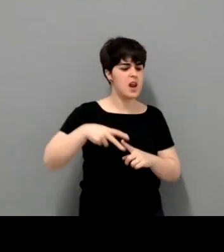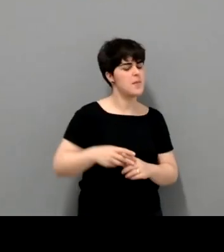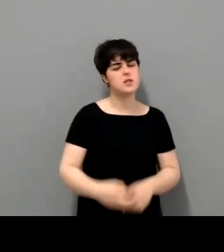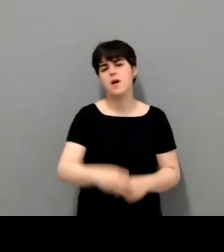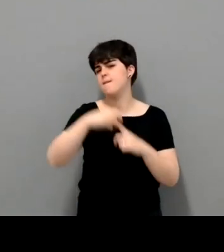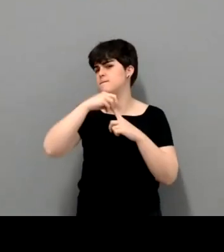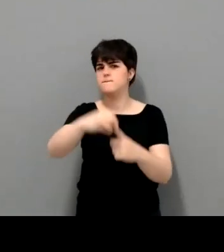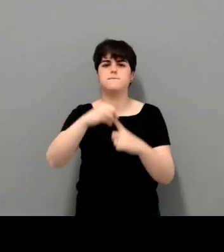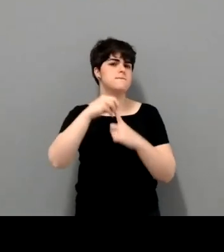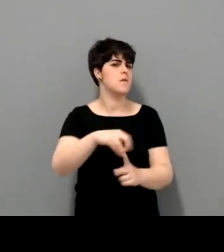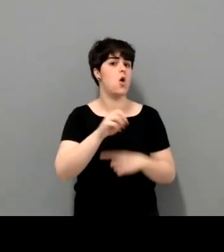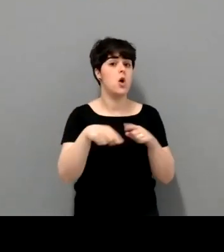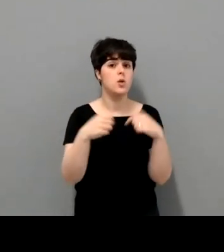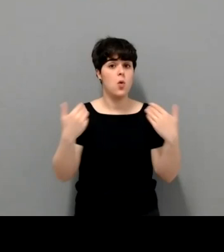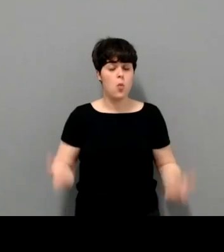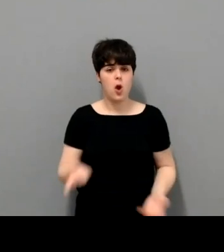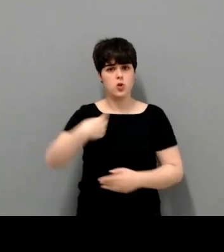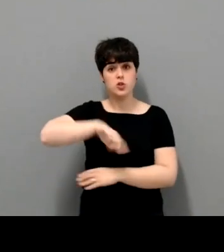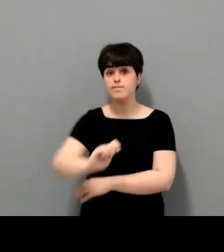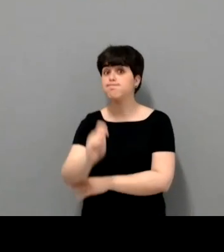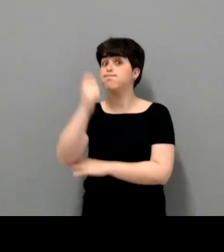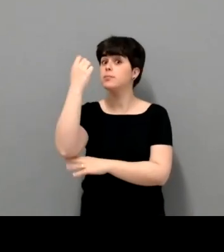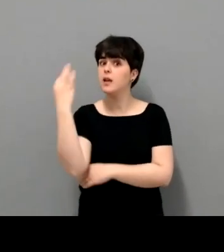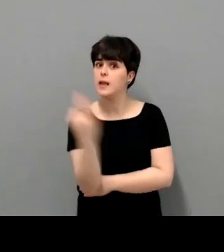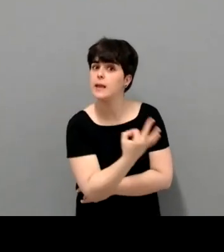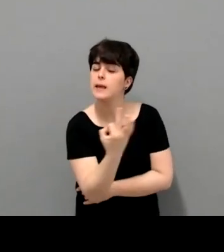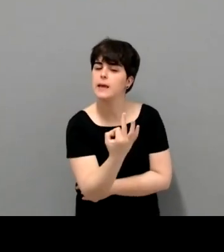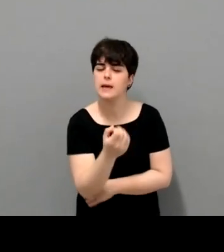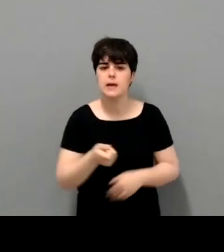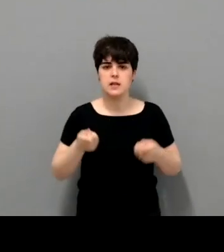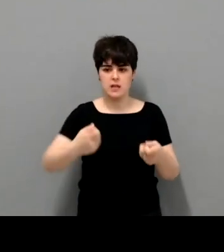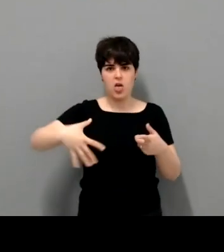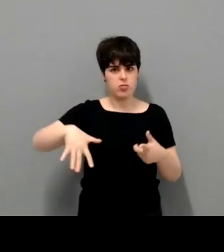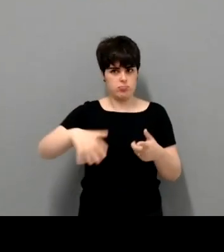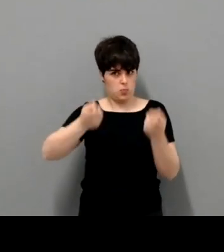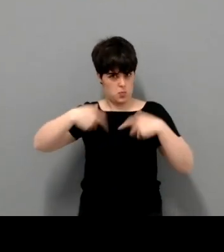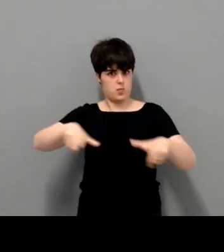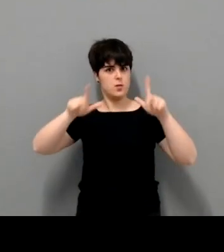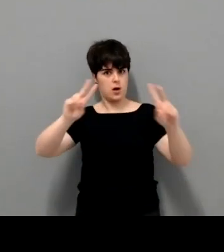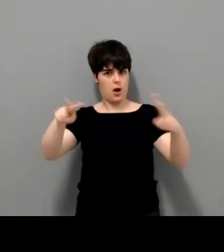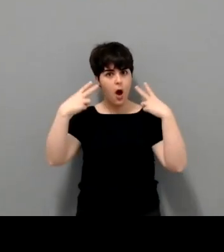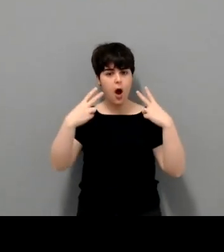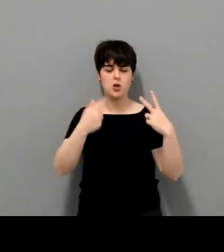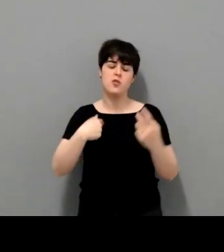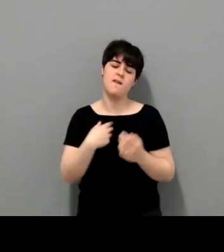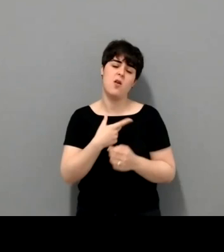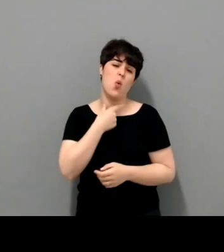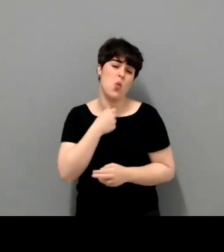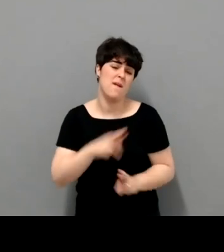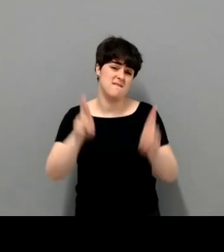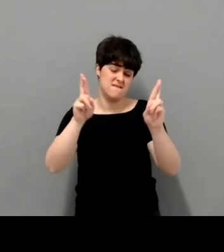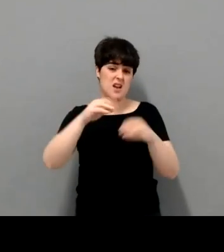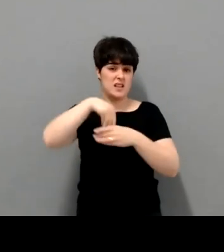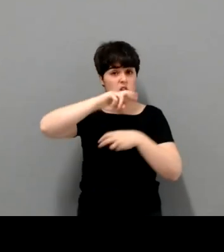imprescindible para que logremos daros el lugar que os corresponde. A mí me hubiera gustado que en estas